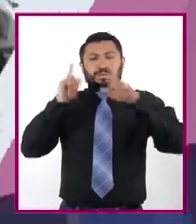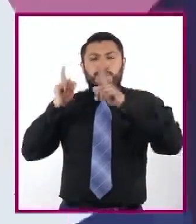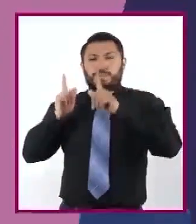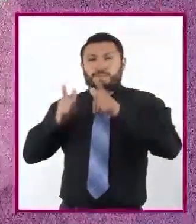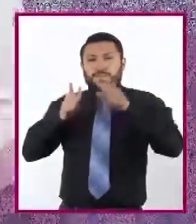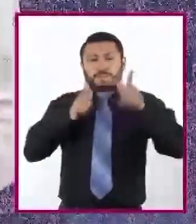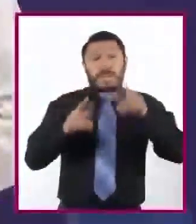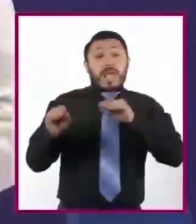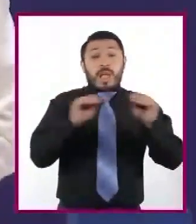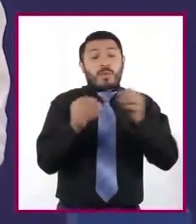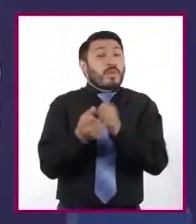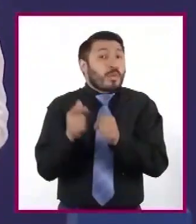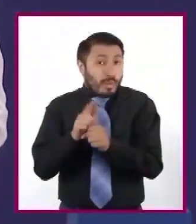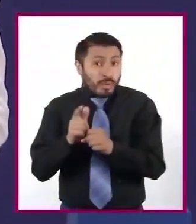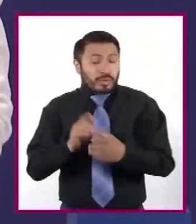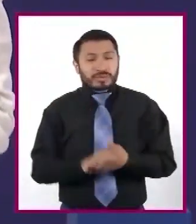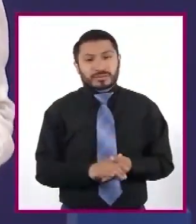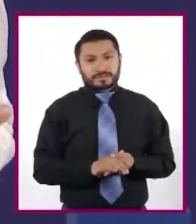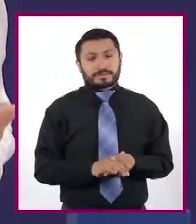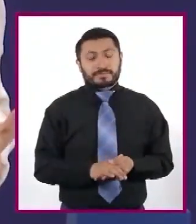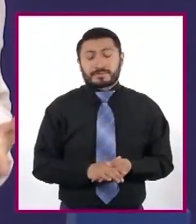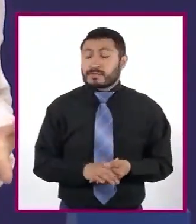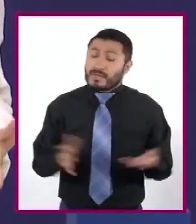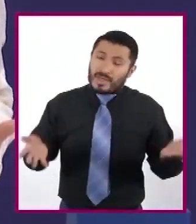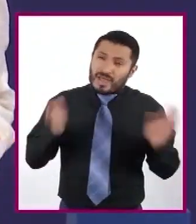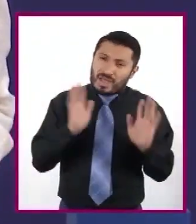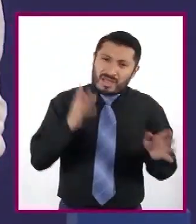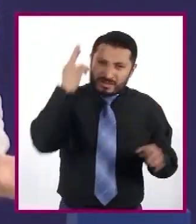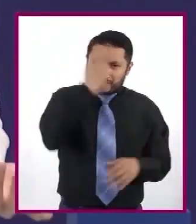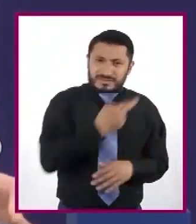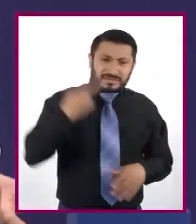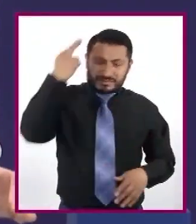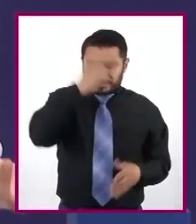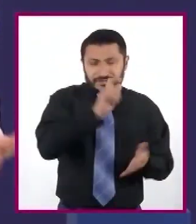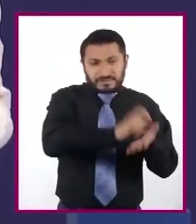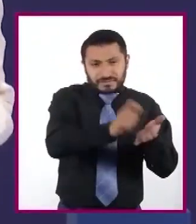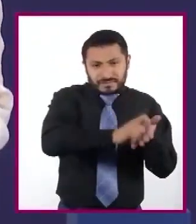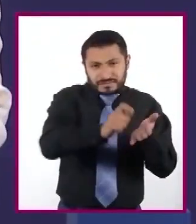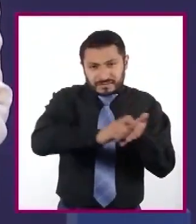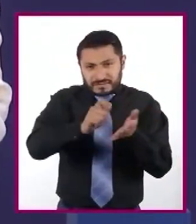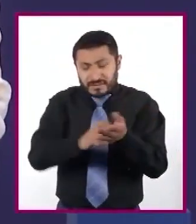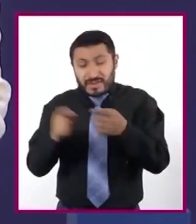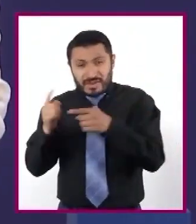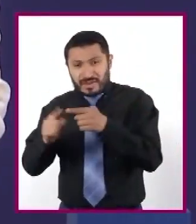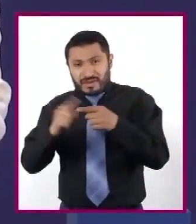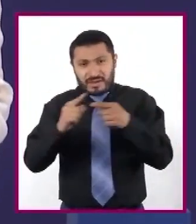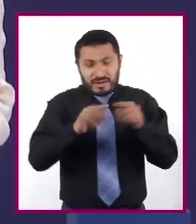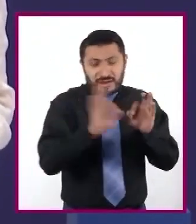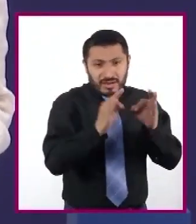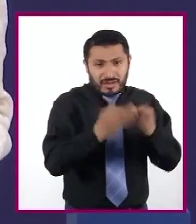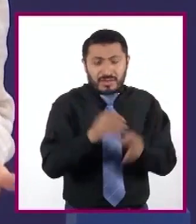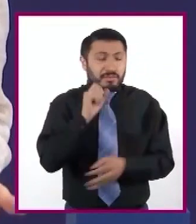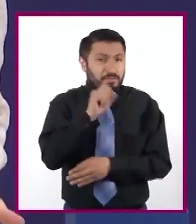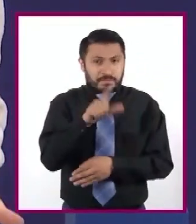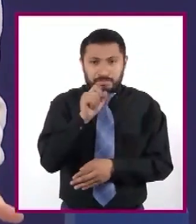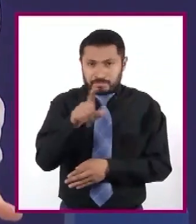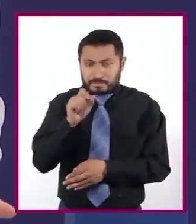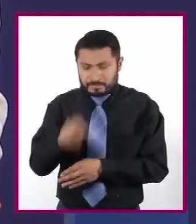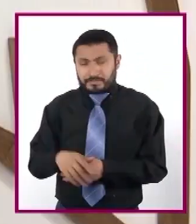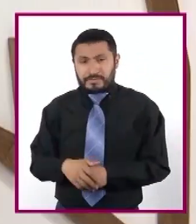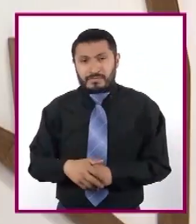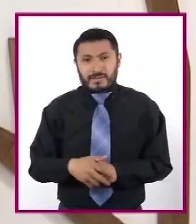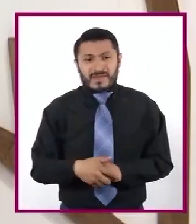social. Profesor, ya revisamos textos donde se mencionan diversas maneras de referirse a